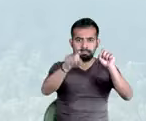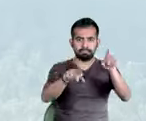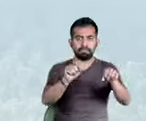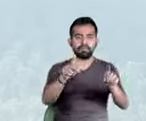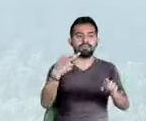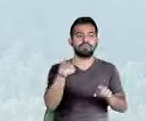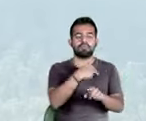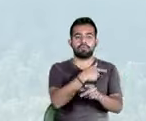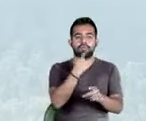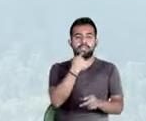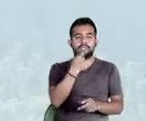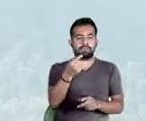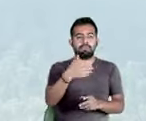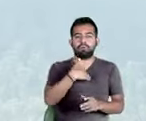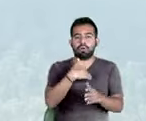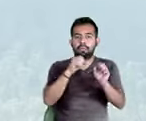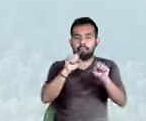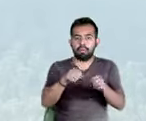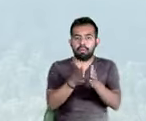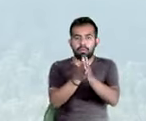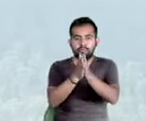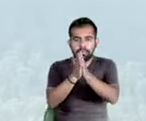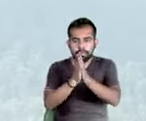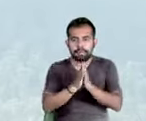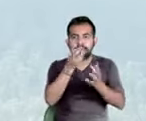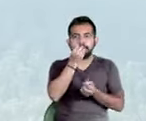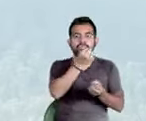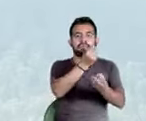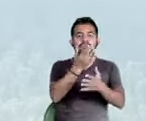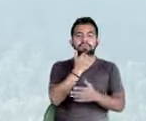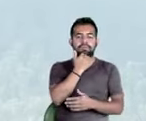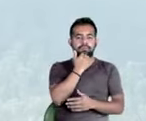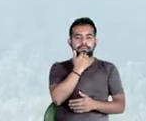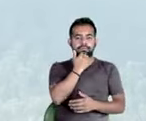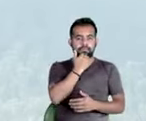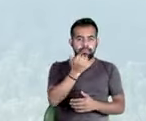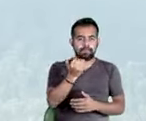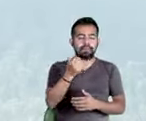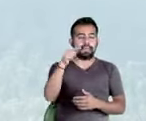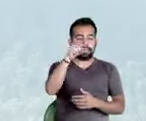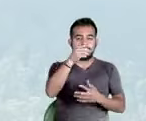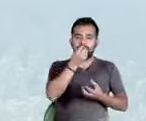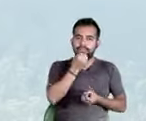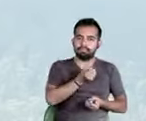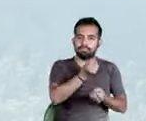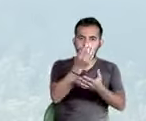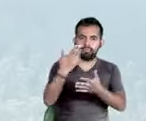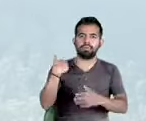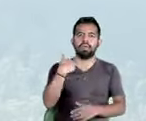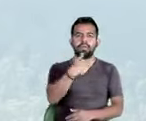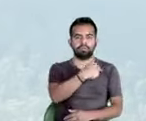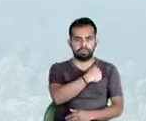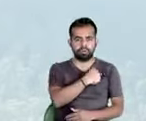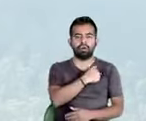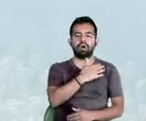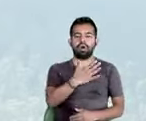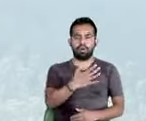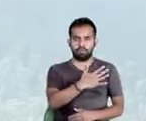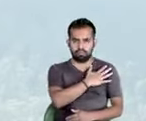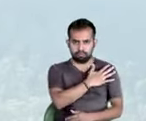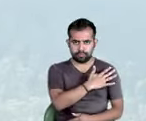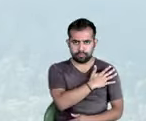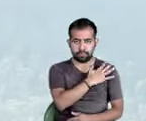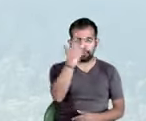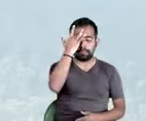pueda decir yo que tengo toda la información, porque no tengo toda la información, y que esa información nos dé a nosotros confiabilidad, porque